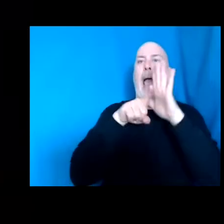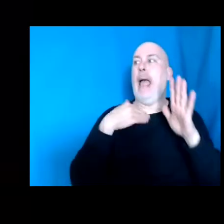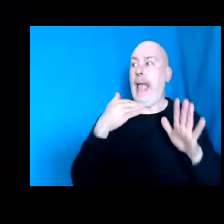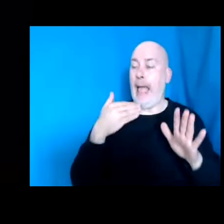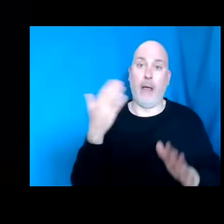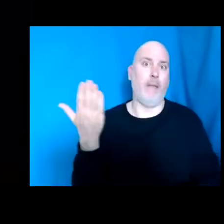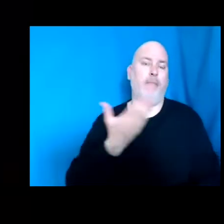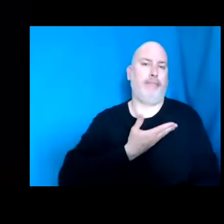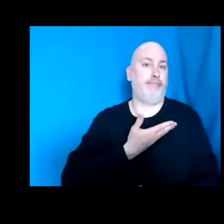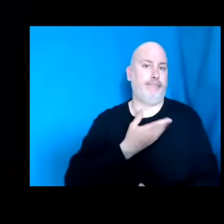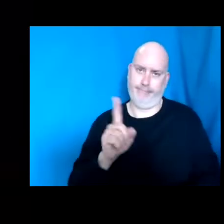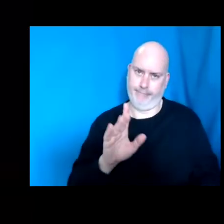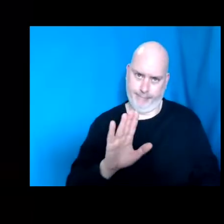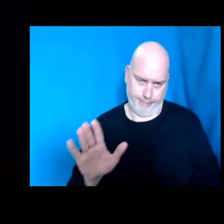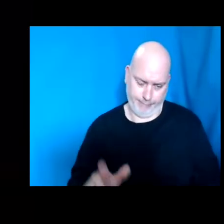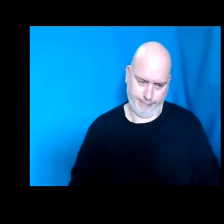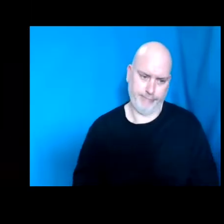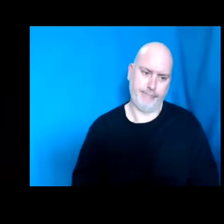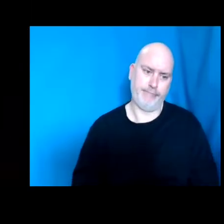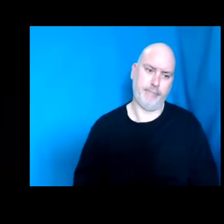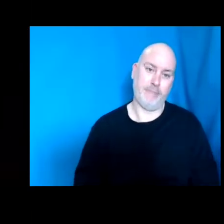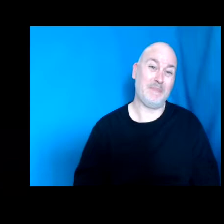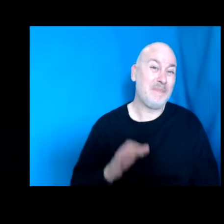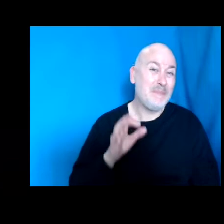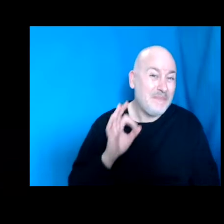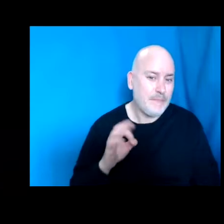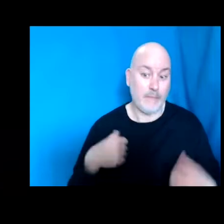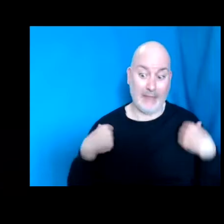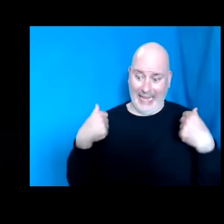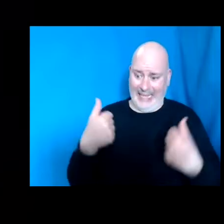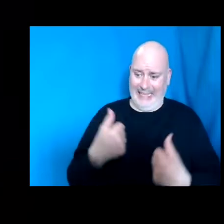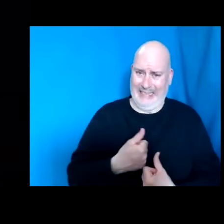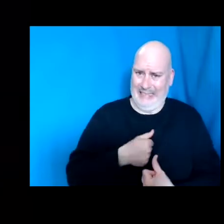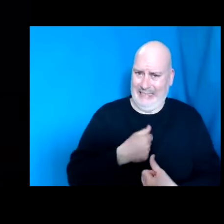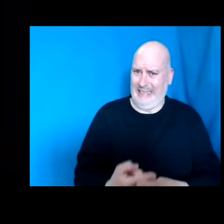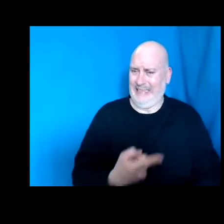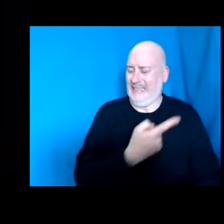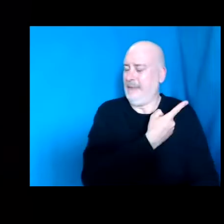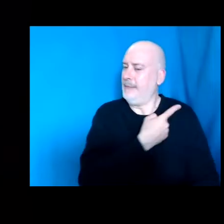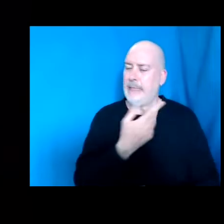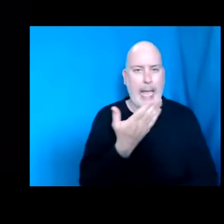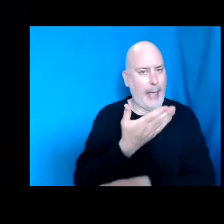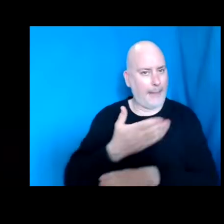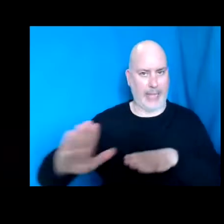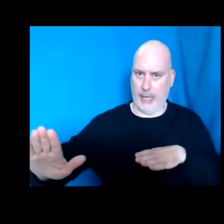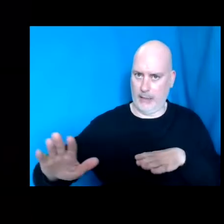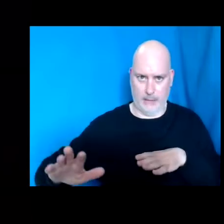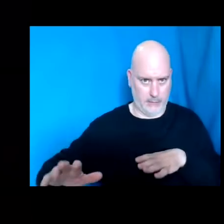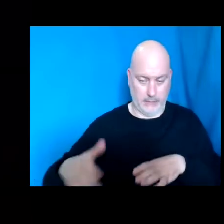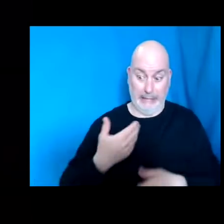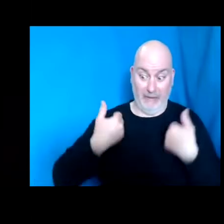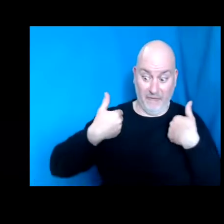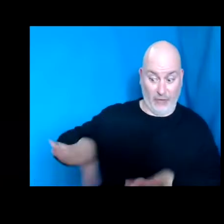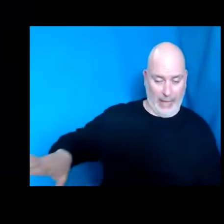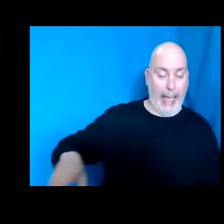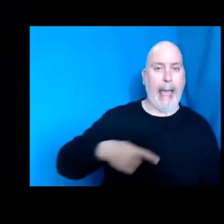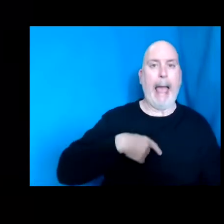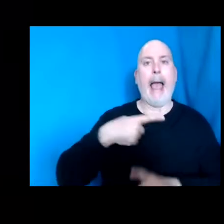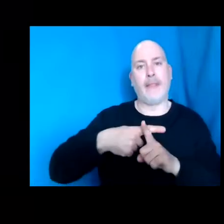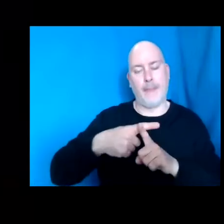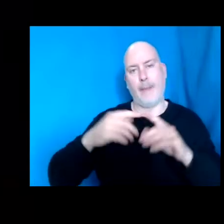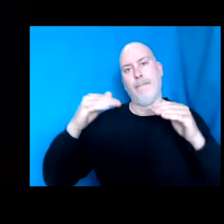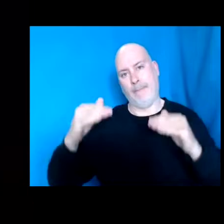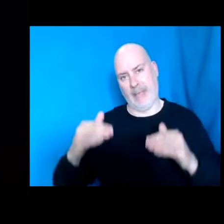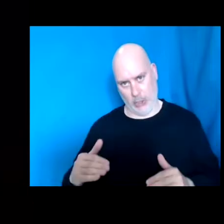alrededor. Tenemos que evitar el exceso de abrigo, que ya sabéis que nos va a ayudar a bajar la temperatura.